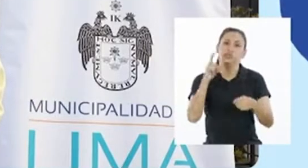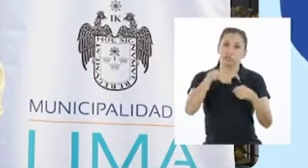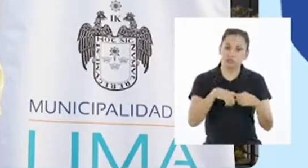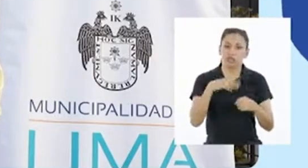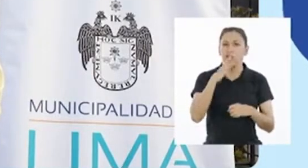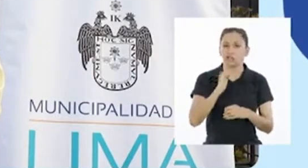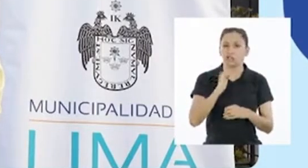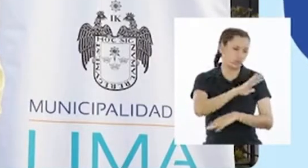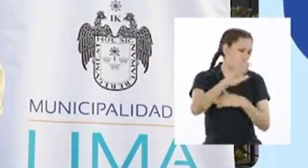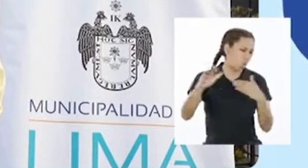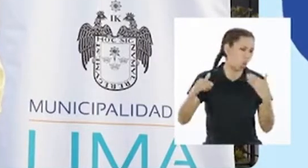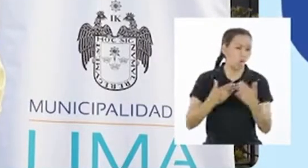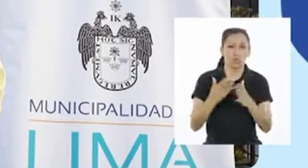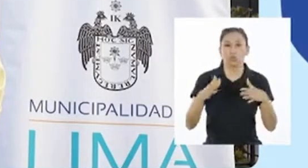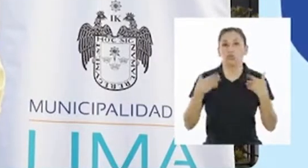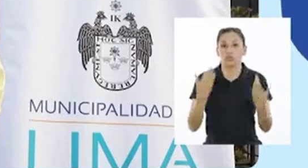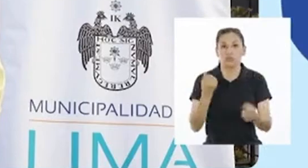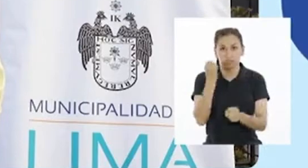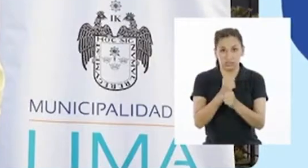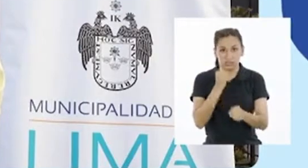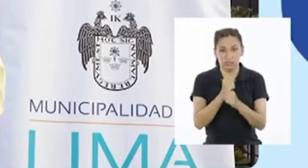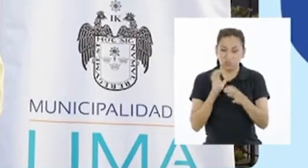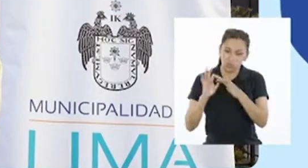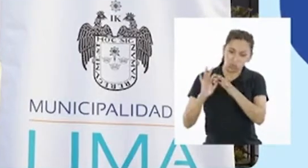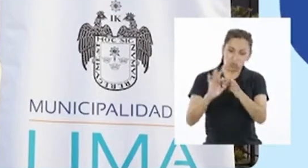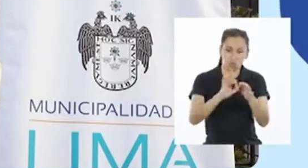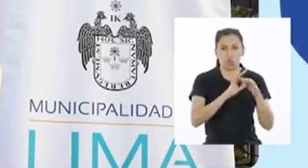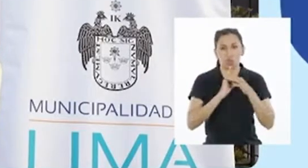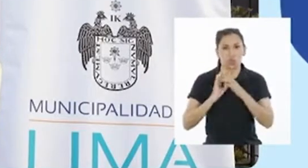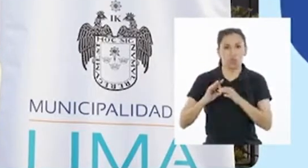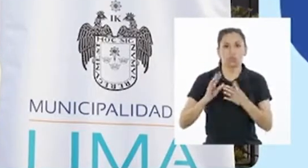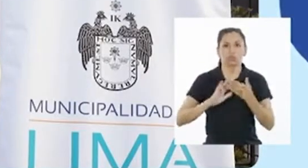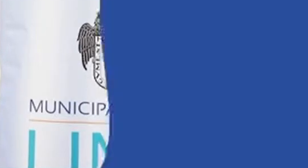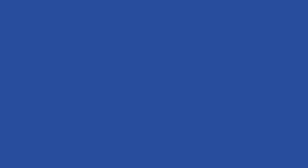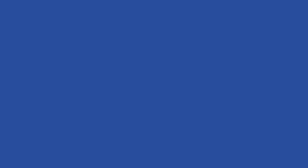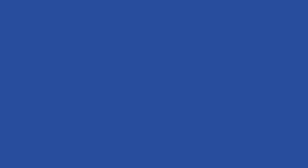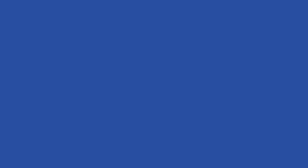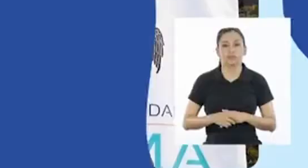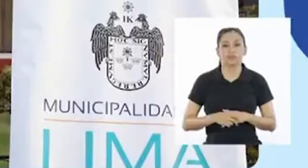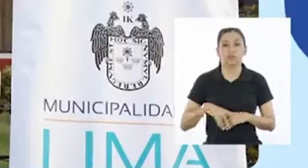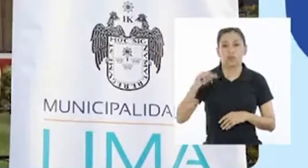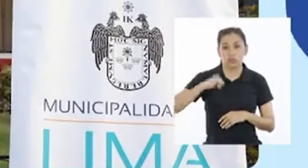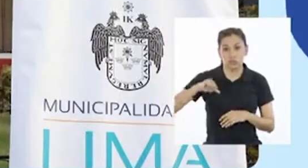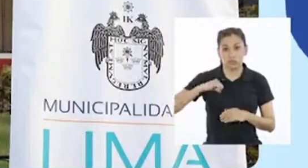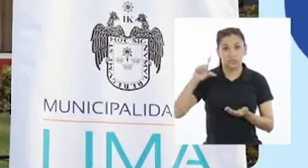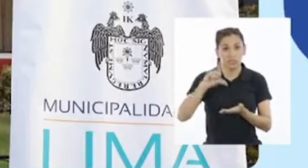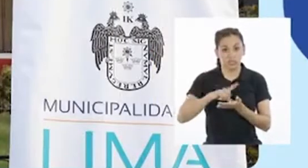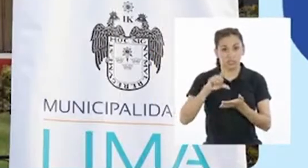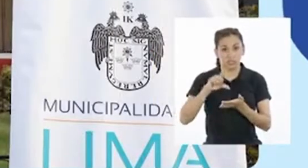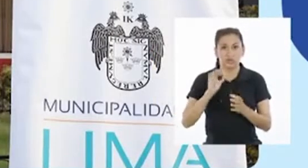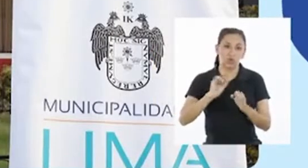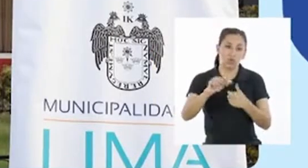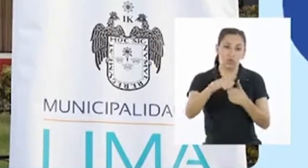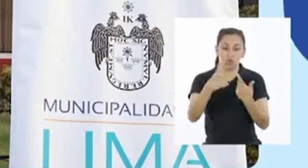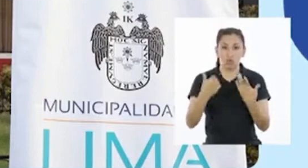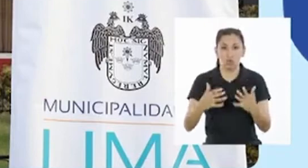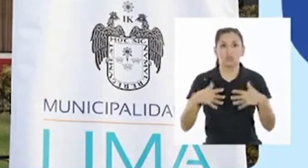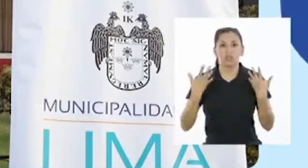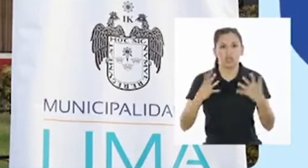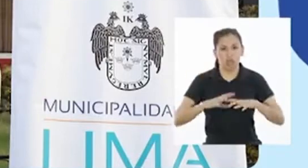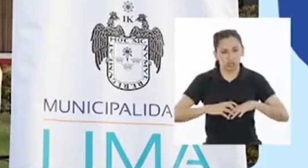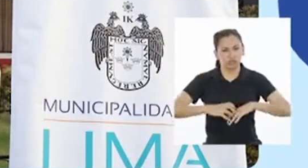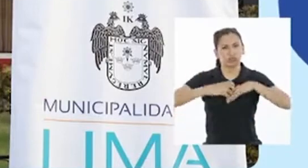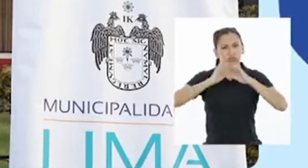participar y así todos podamos trabajar juntos por la seguridad ciudadana. La Municipalidad de Lima, entre otras medidas,